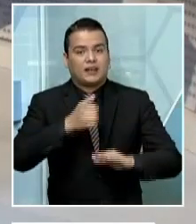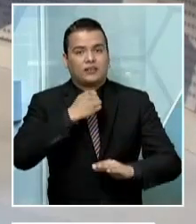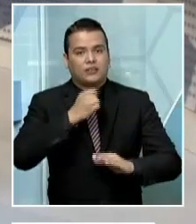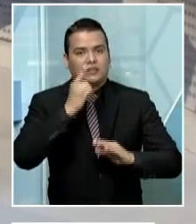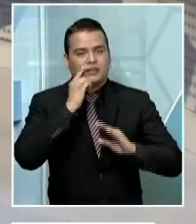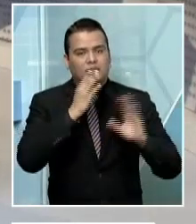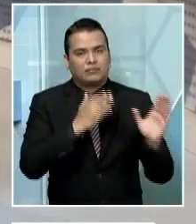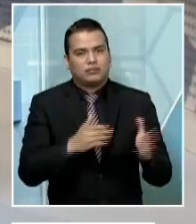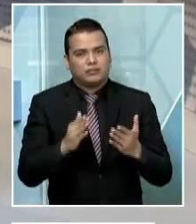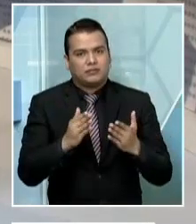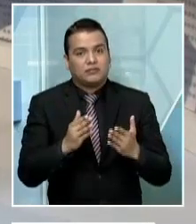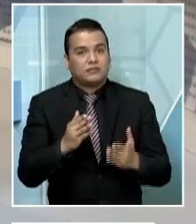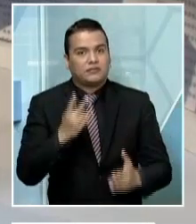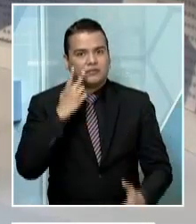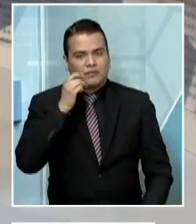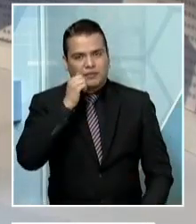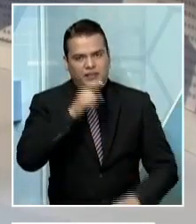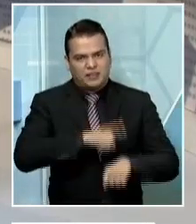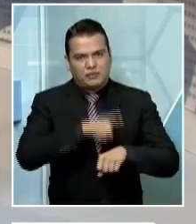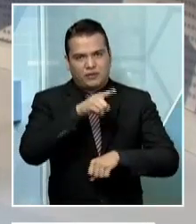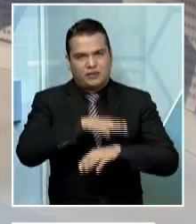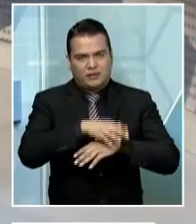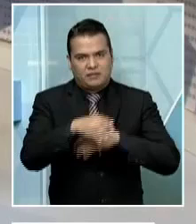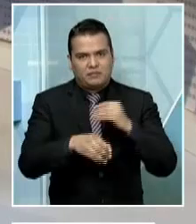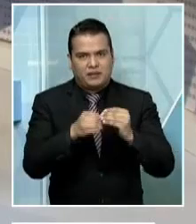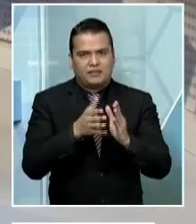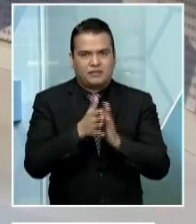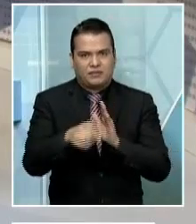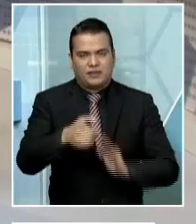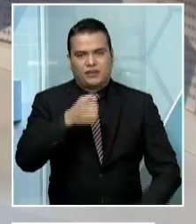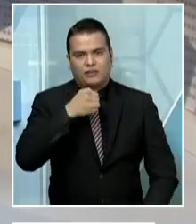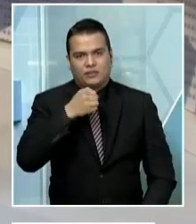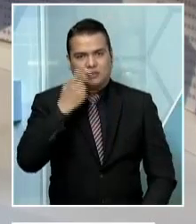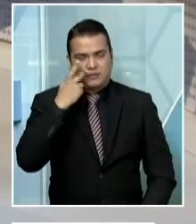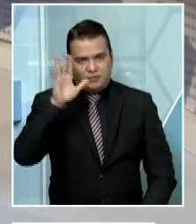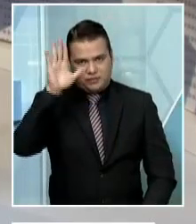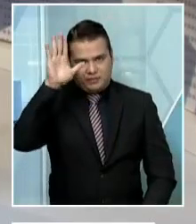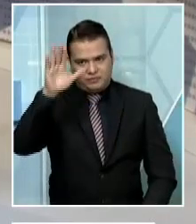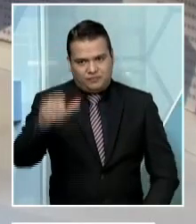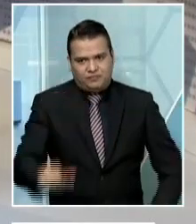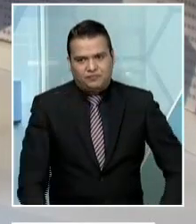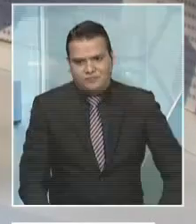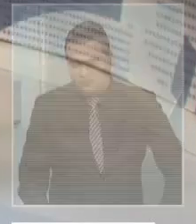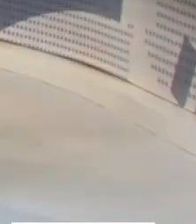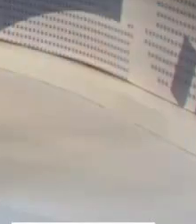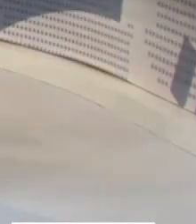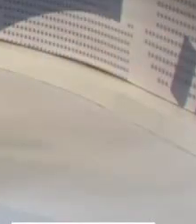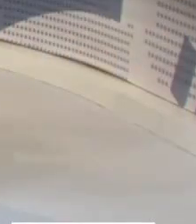Claro que sí, la cita con ustedes nuevamente es mañana, como siempre a la 1 de la tarde por Telepacífico. Chao.